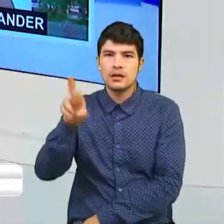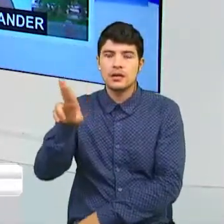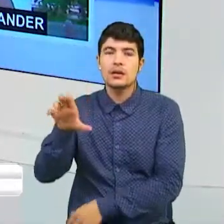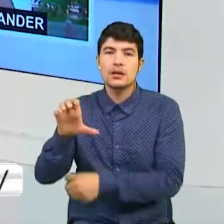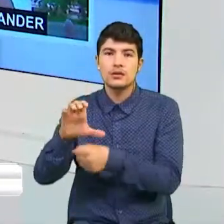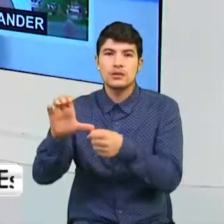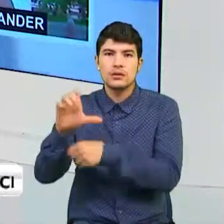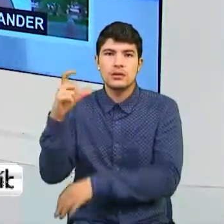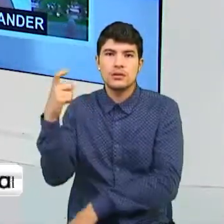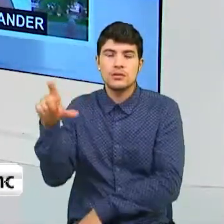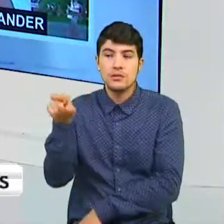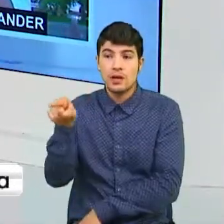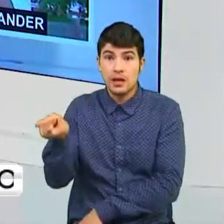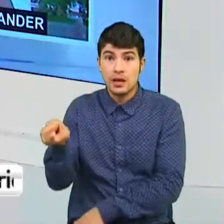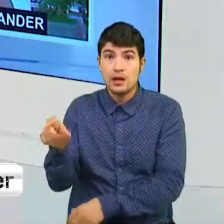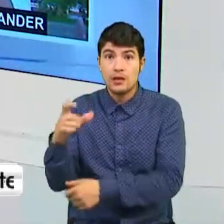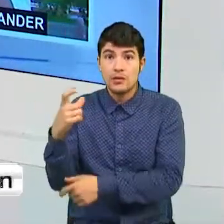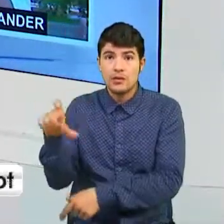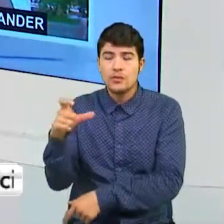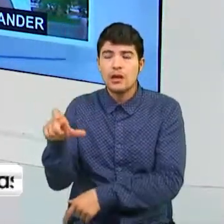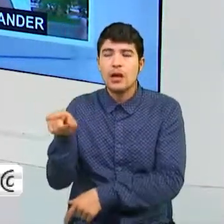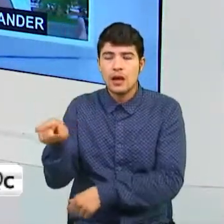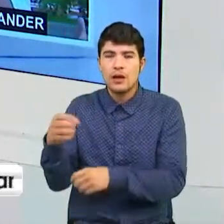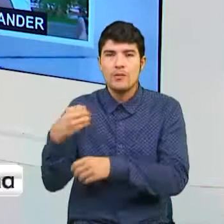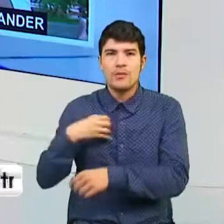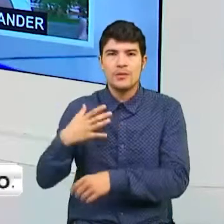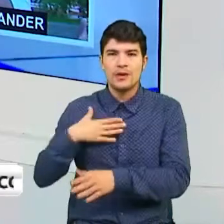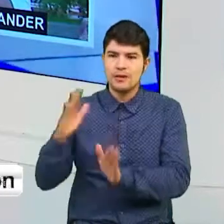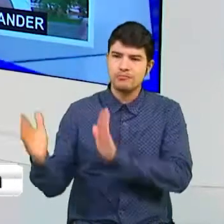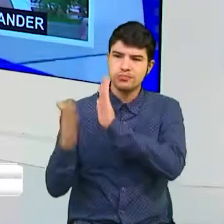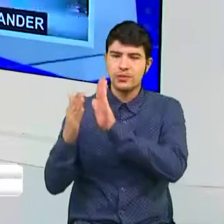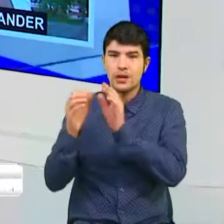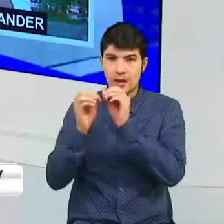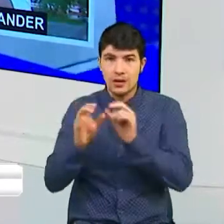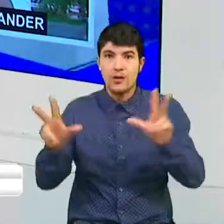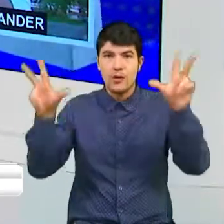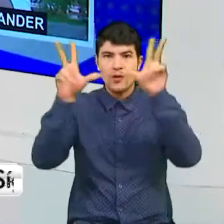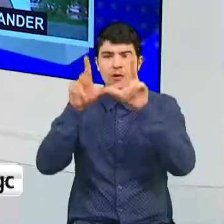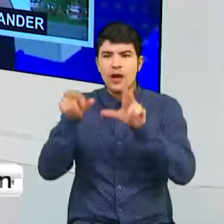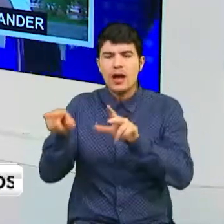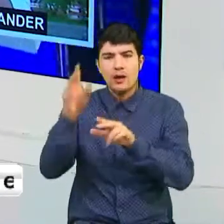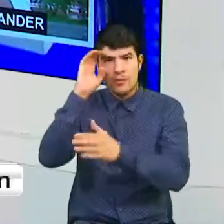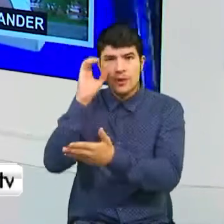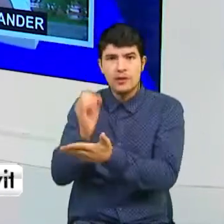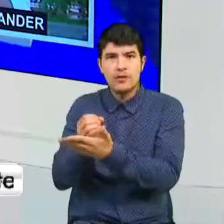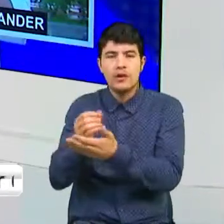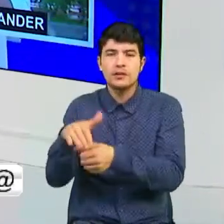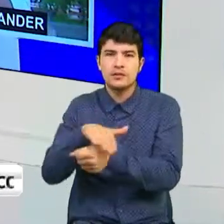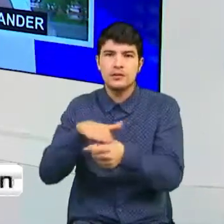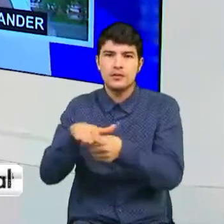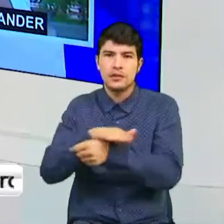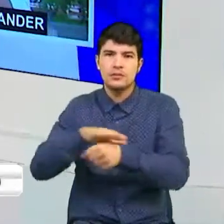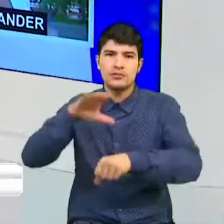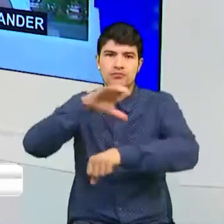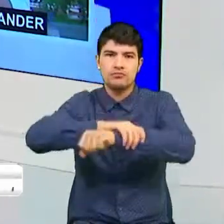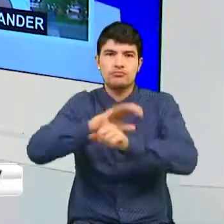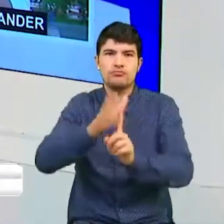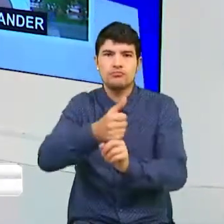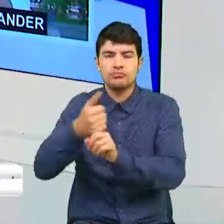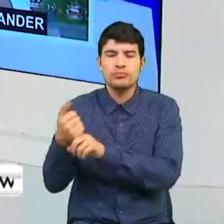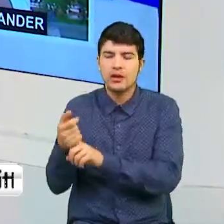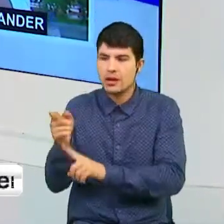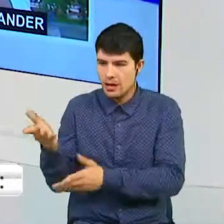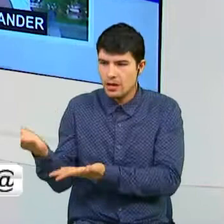tuvo la oportunidad de hablar con un delegado de la 1 quien se refirió precisamente a los secuestros y este tipo de hechos que se han registrado en las últimas horas